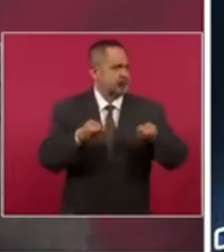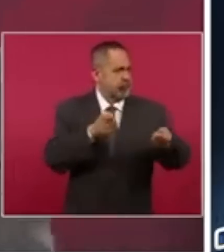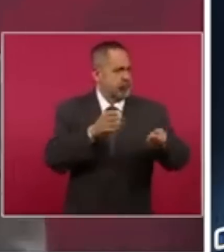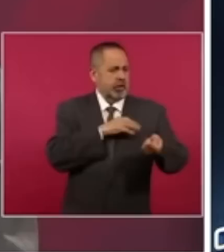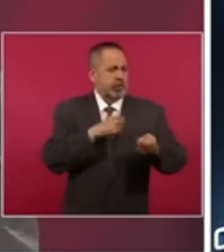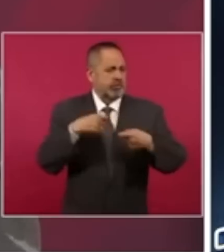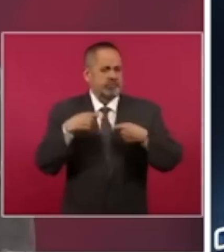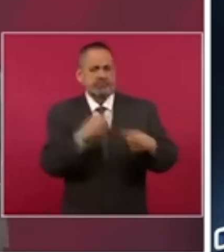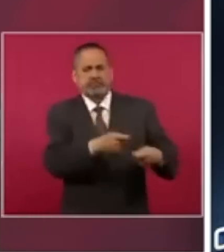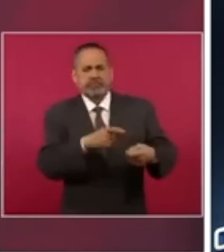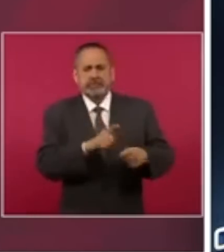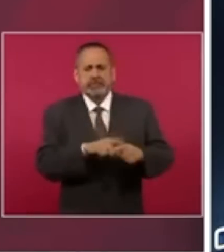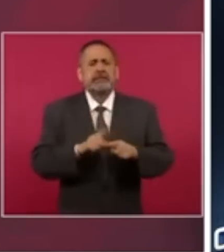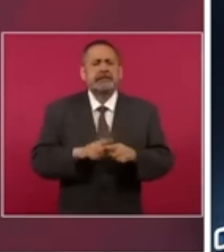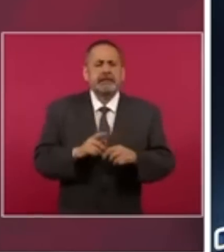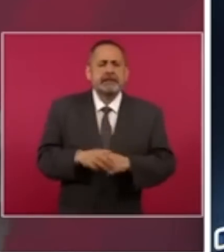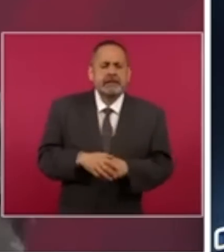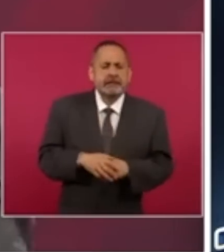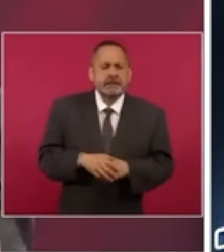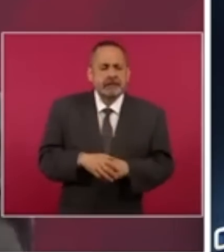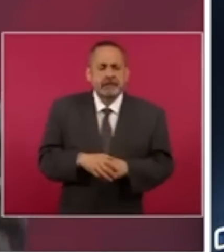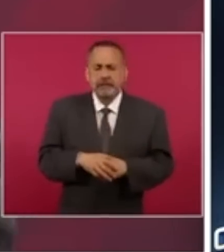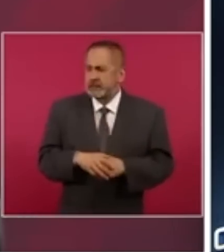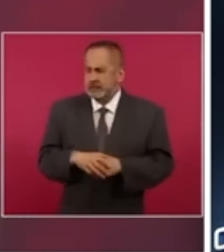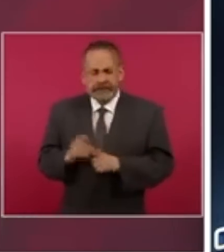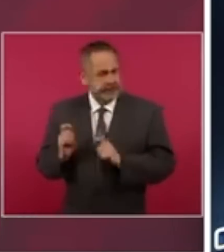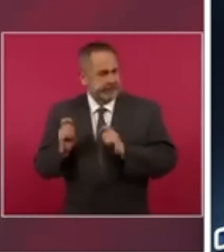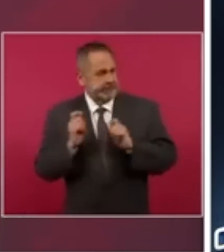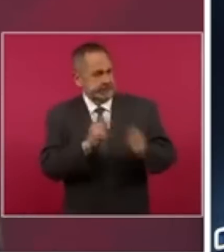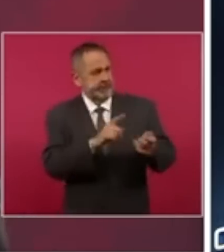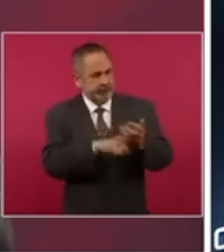quién le transfiere, le transmite el poder